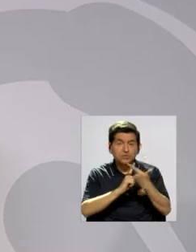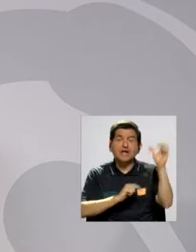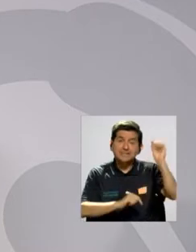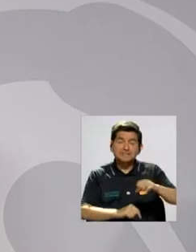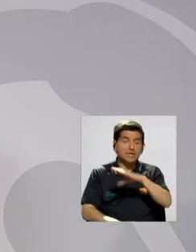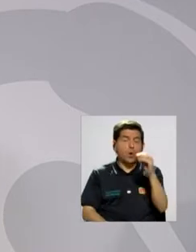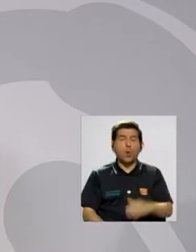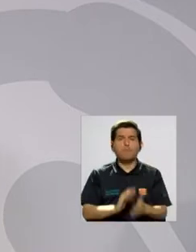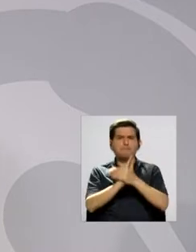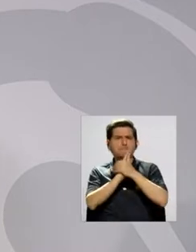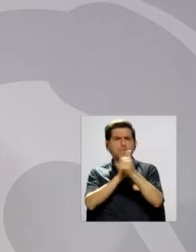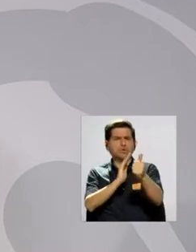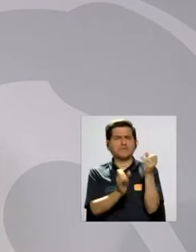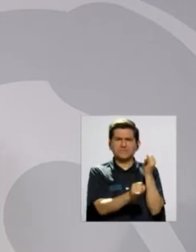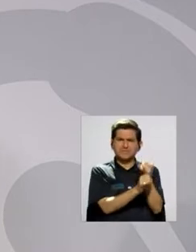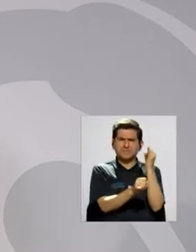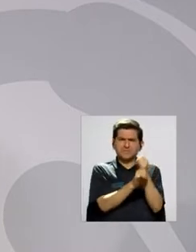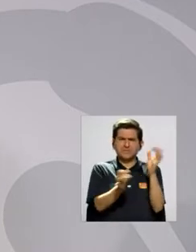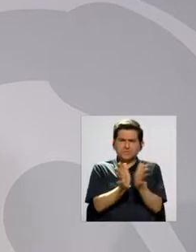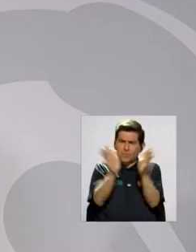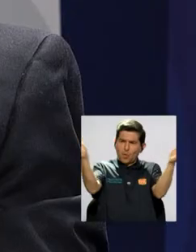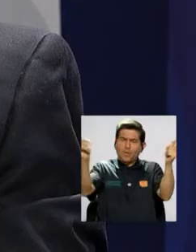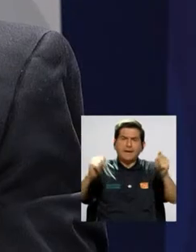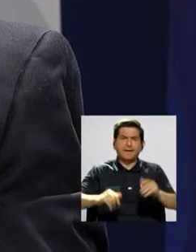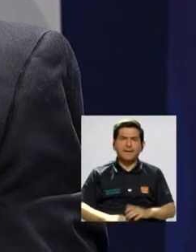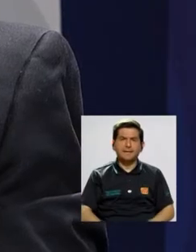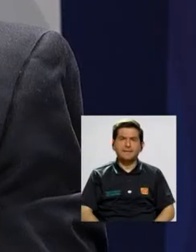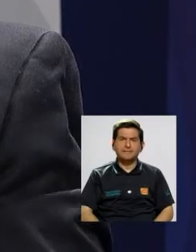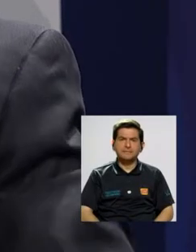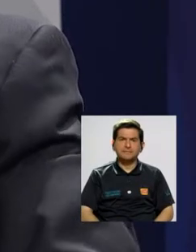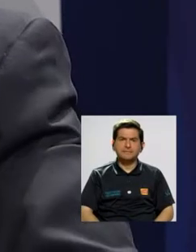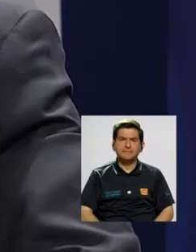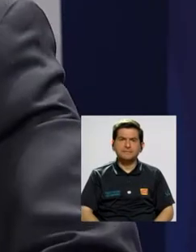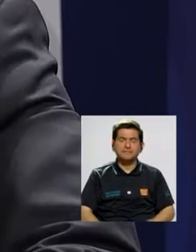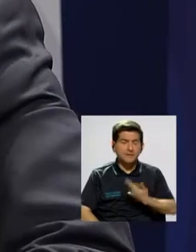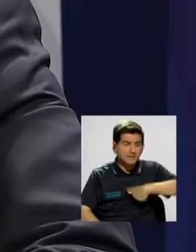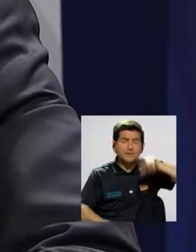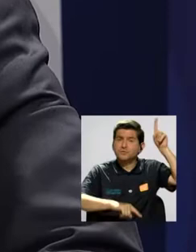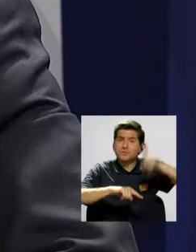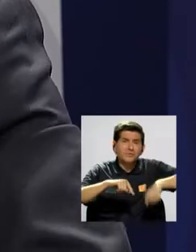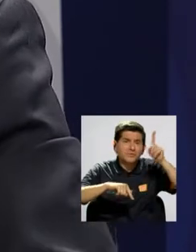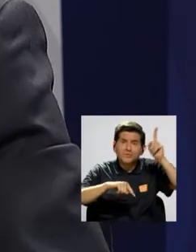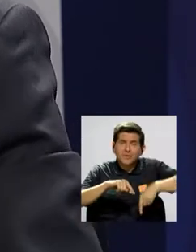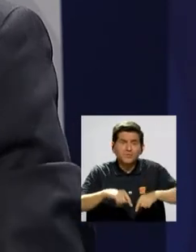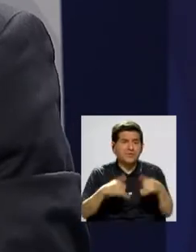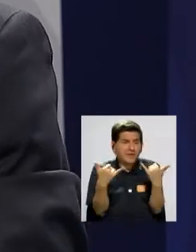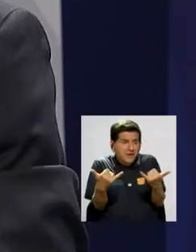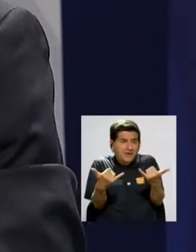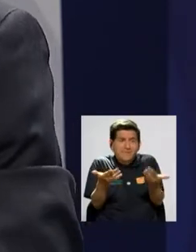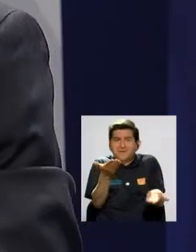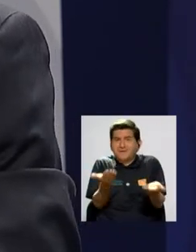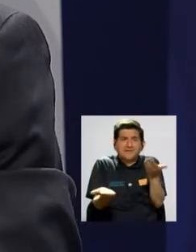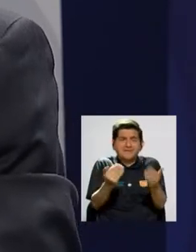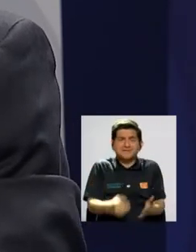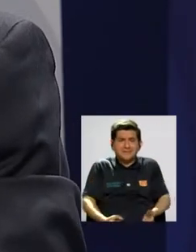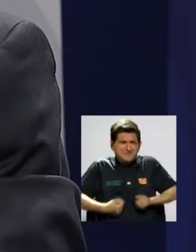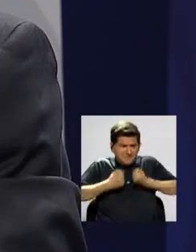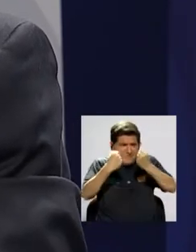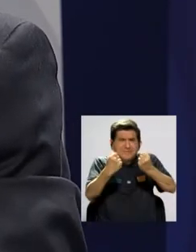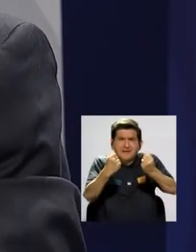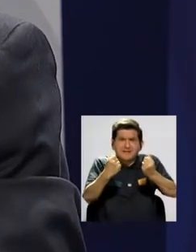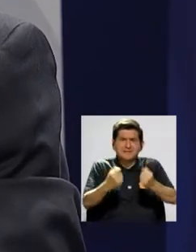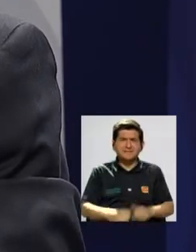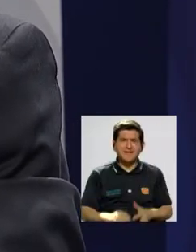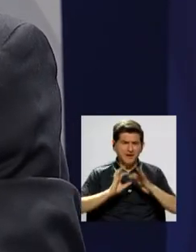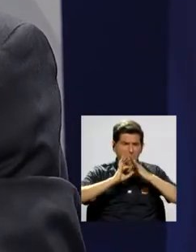la potencia de la institucionalidad pública, por supuesto, ¿sí?, que no logramos de fortalecer